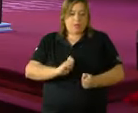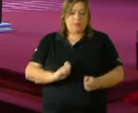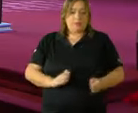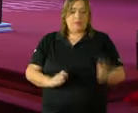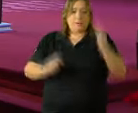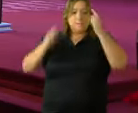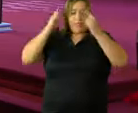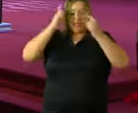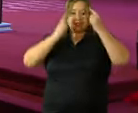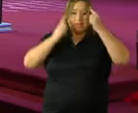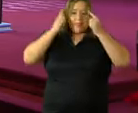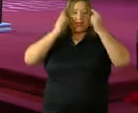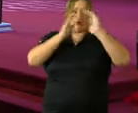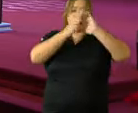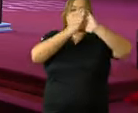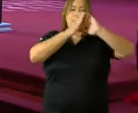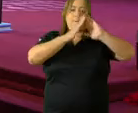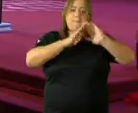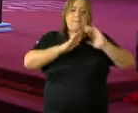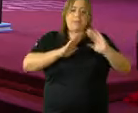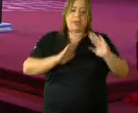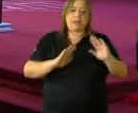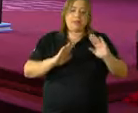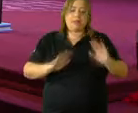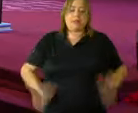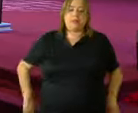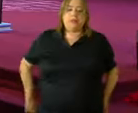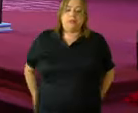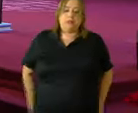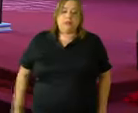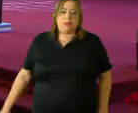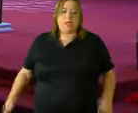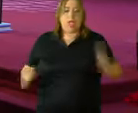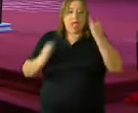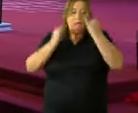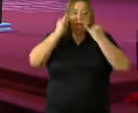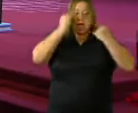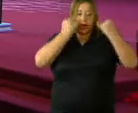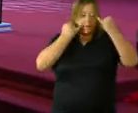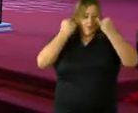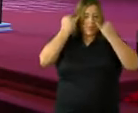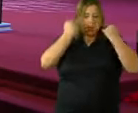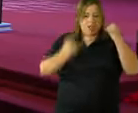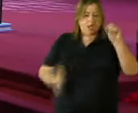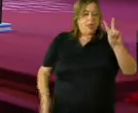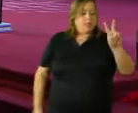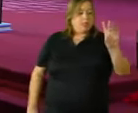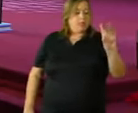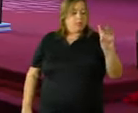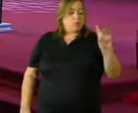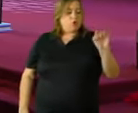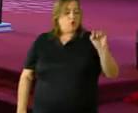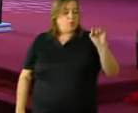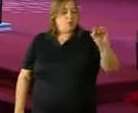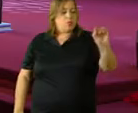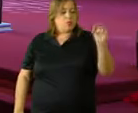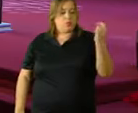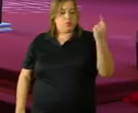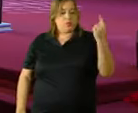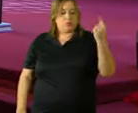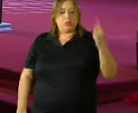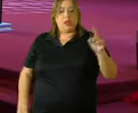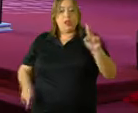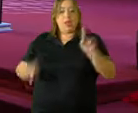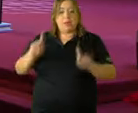Pensamiento de paz. Yo se lo voy a recomendar. Yo lo voy a hablar seriamente aquí hoy. Bueno, yo siempre hablo seriamente, pero la gente